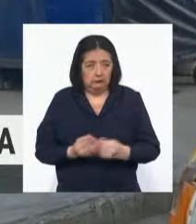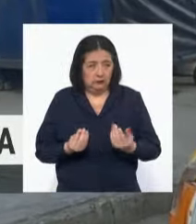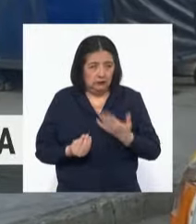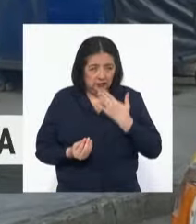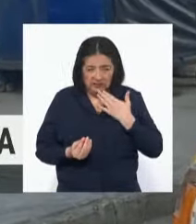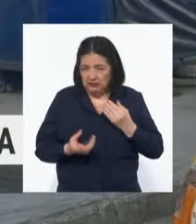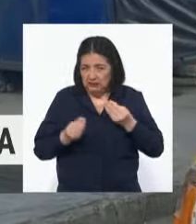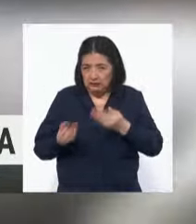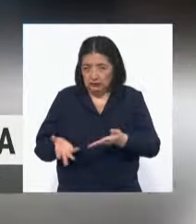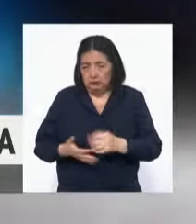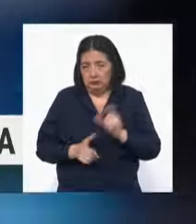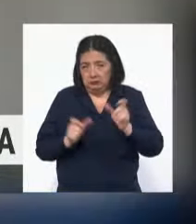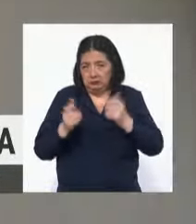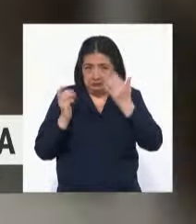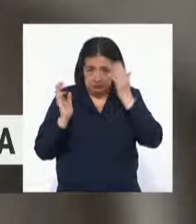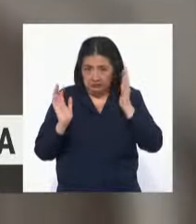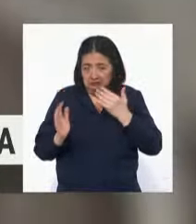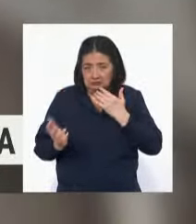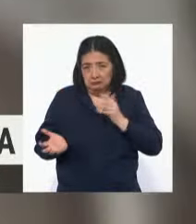unos desconocidos.